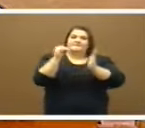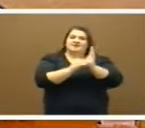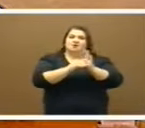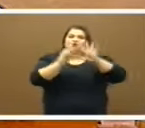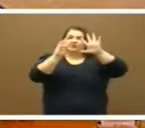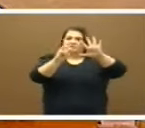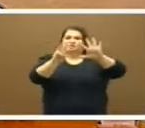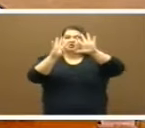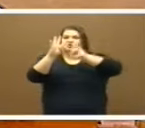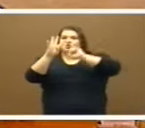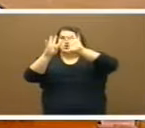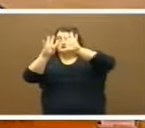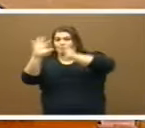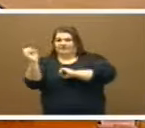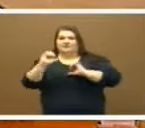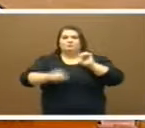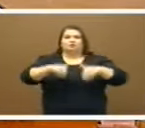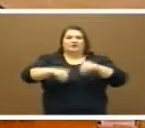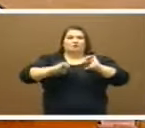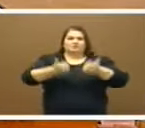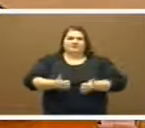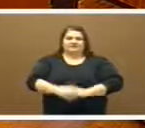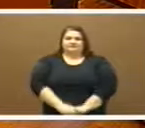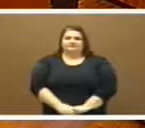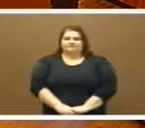.890. Entramos en votación.